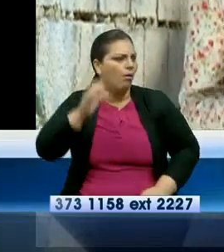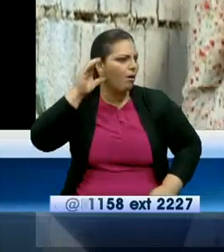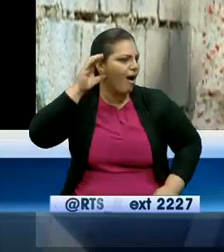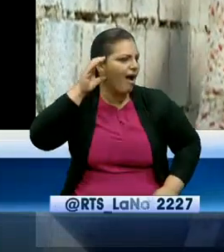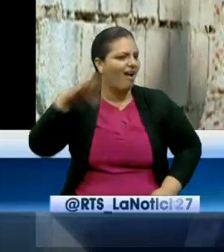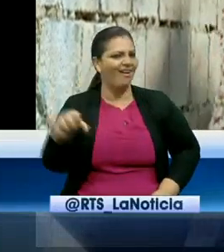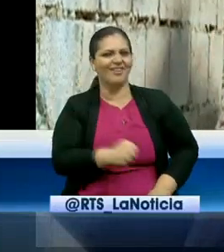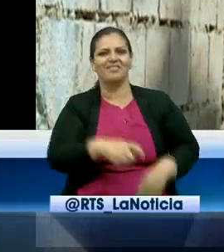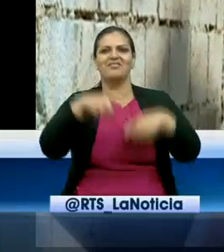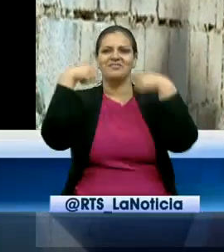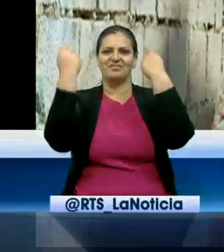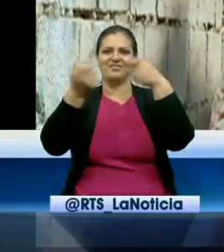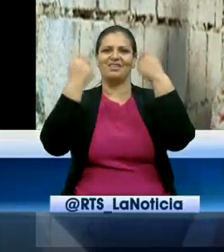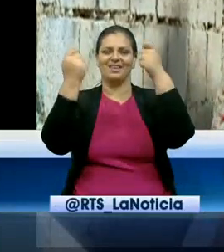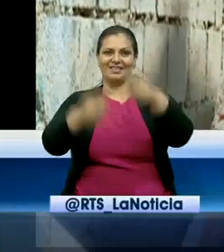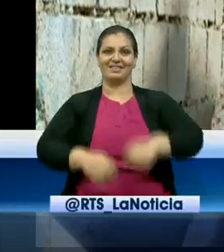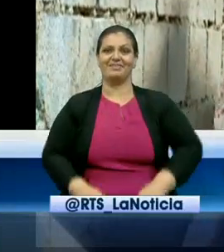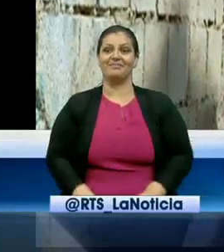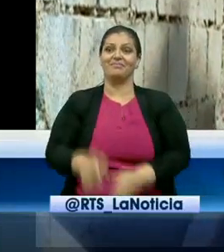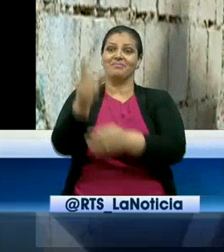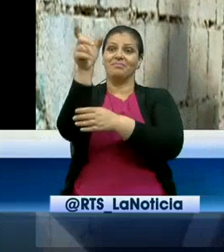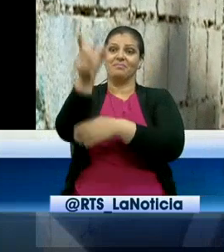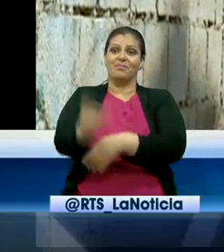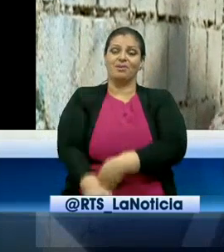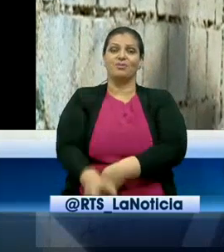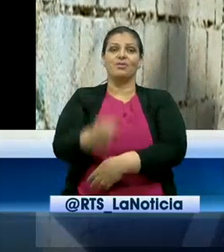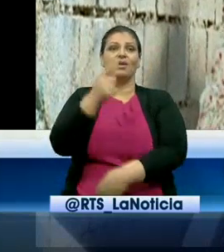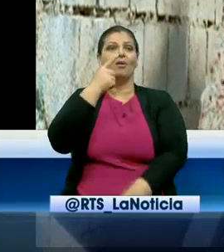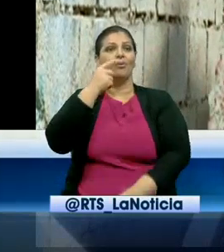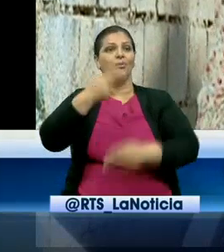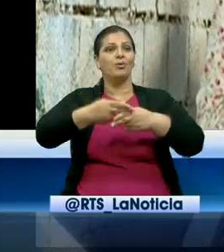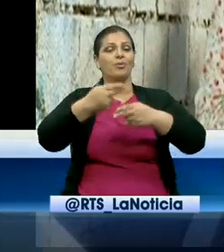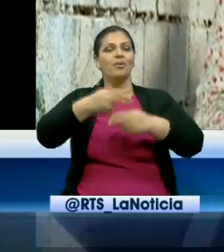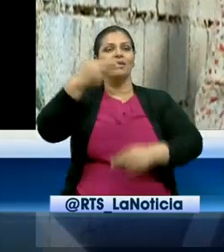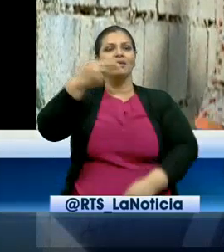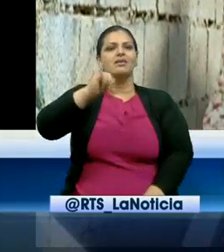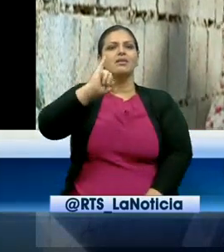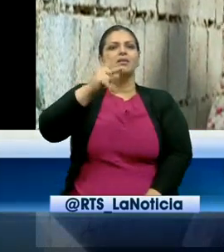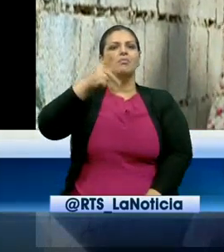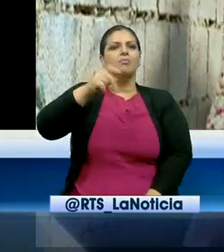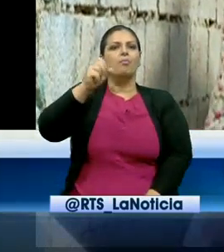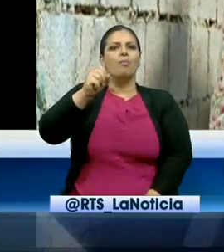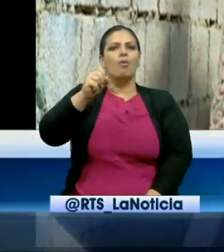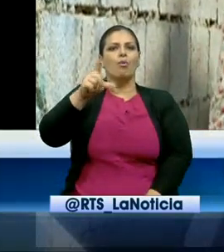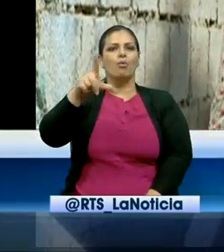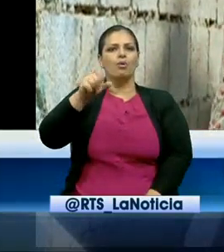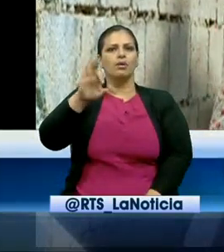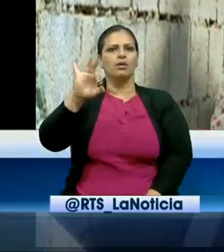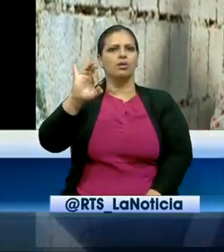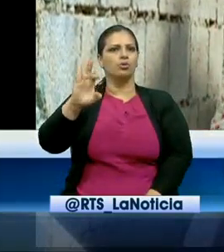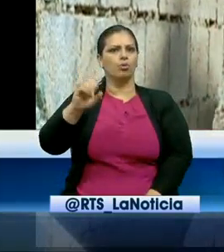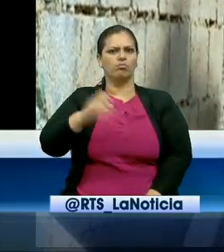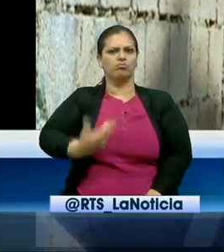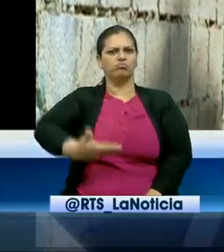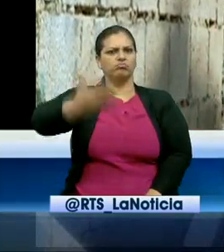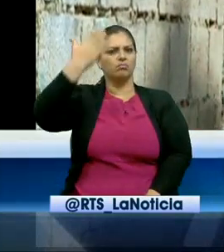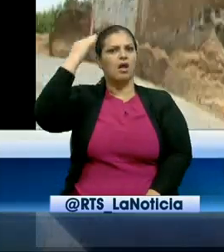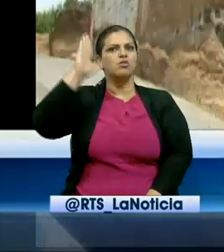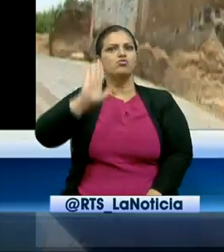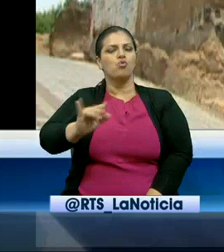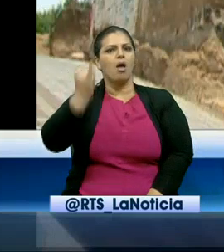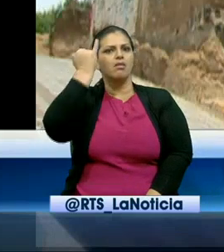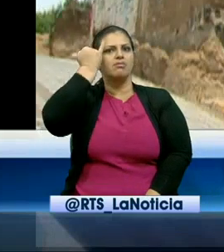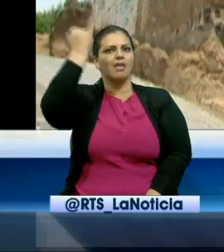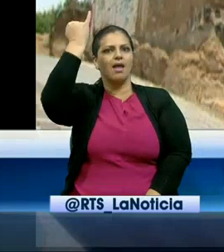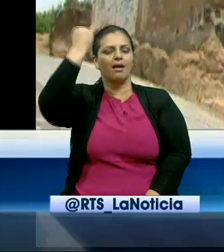una de las primeras personas que ha tocado el pingullo es Hipólito, que junto a su esposa nos cuentan cómo esta tradición ha influido en su vida.